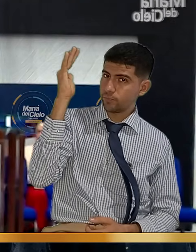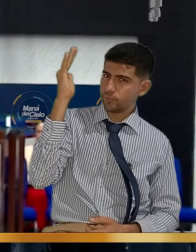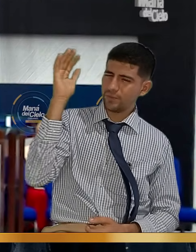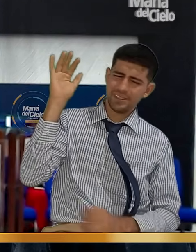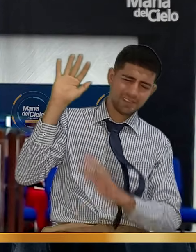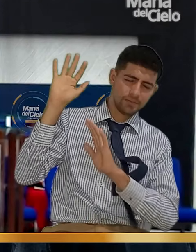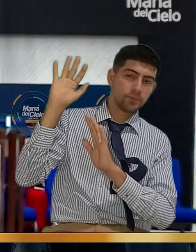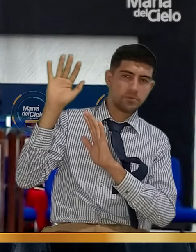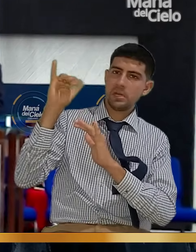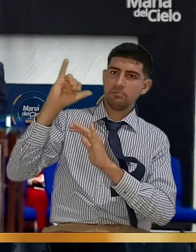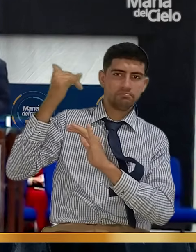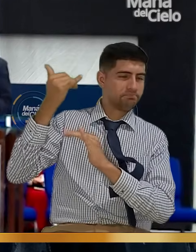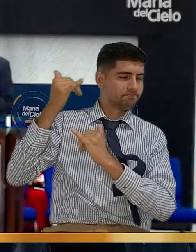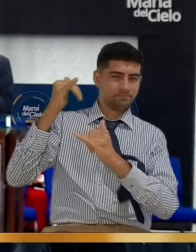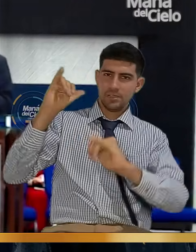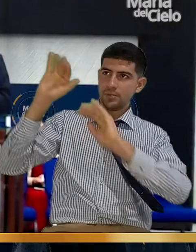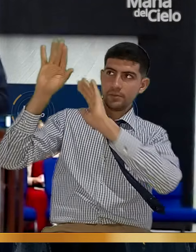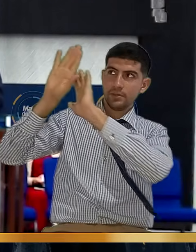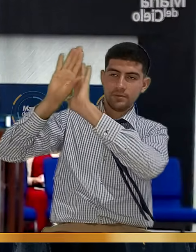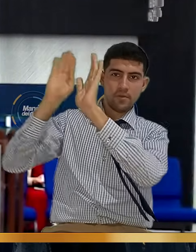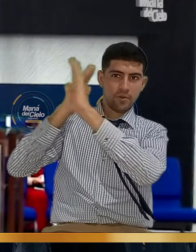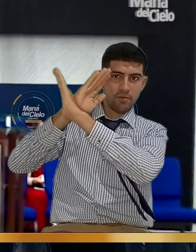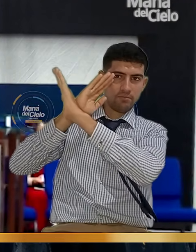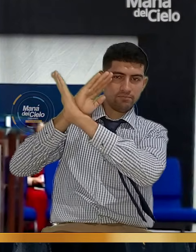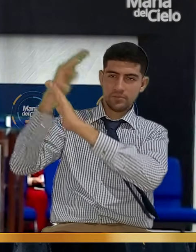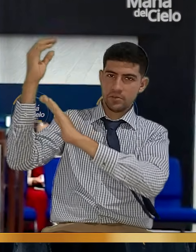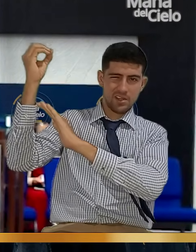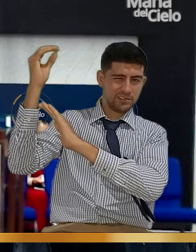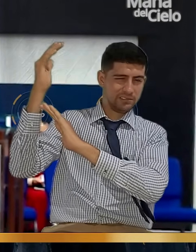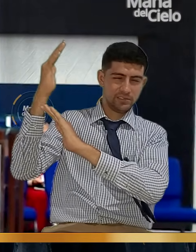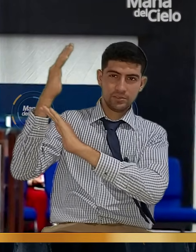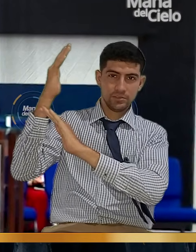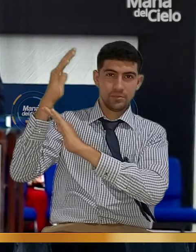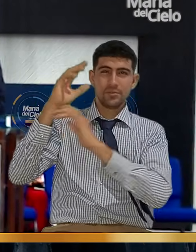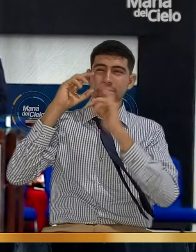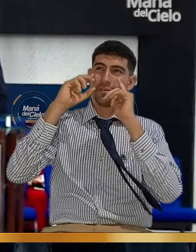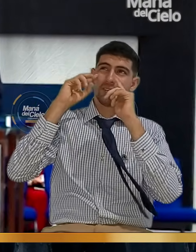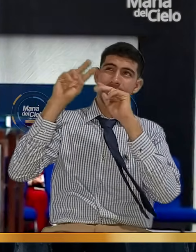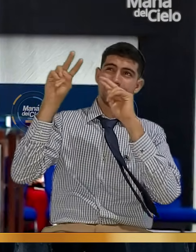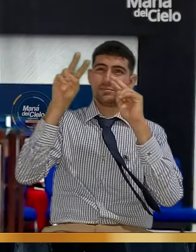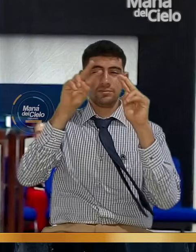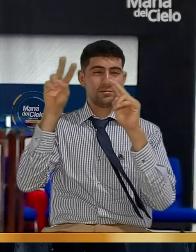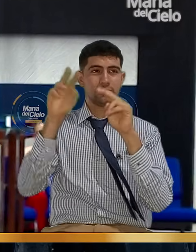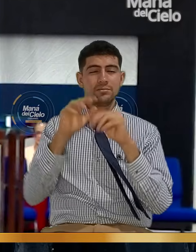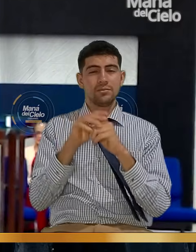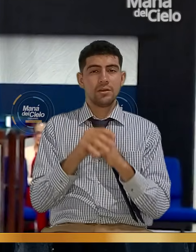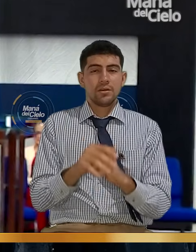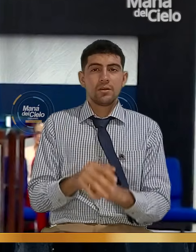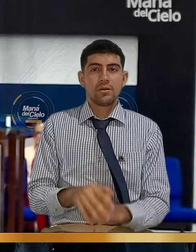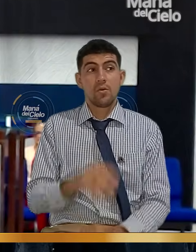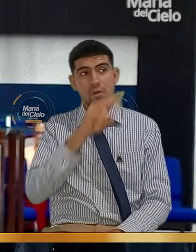el sol que entraba de allá. Se van a dar cuenta el domingo en la dominical. Cómo le refresca un poquito la